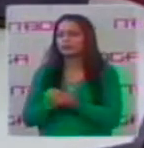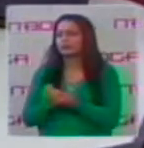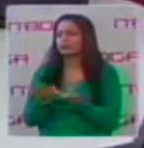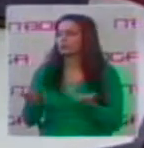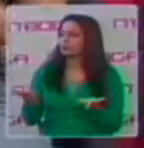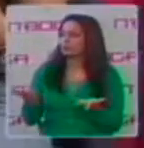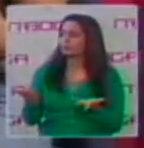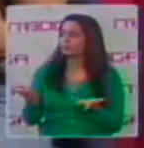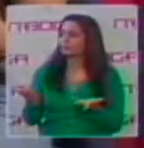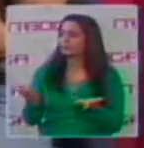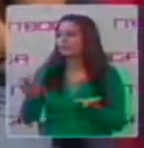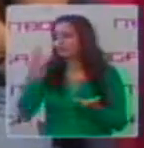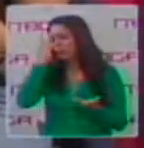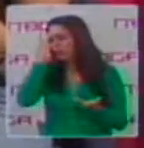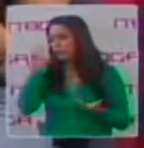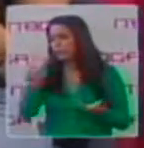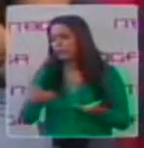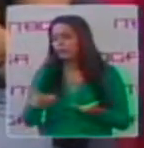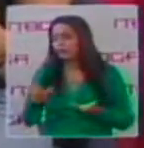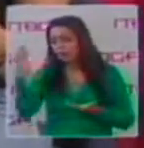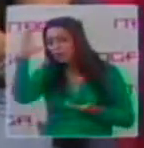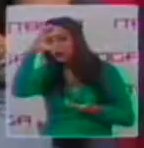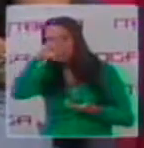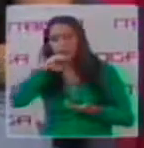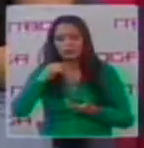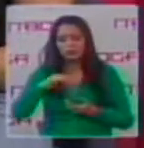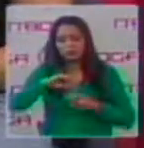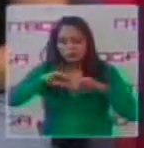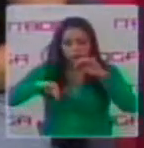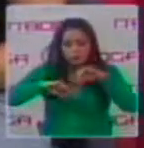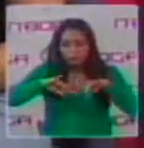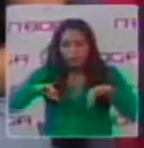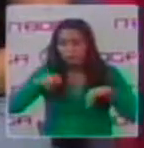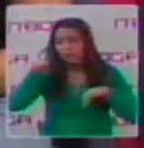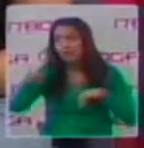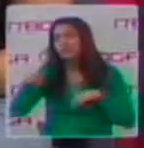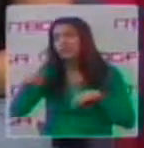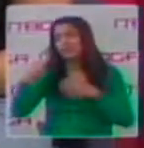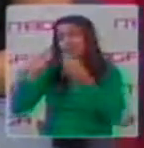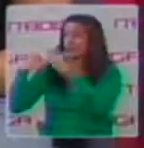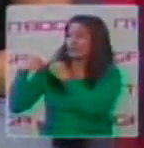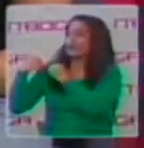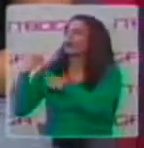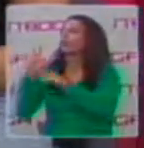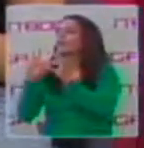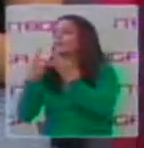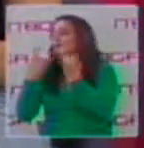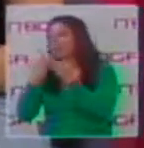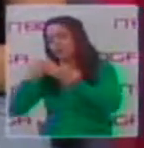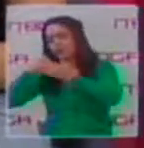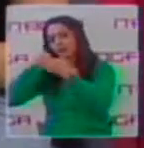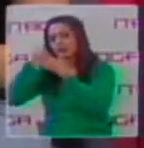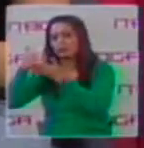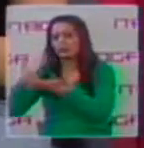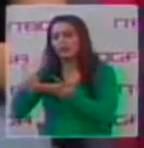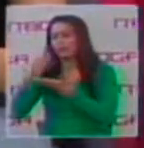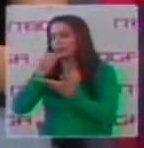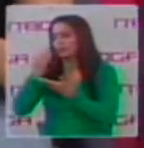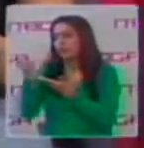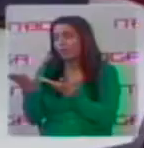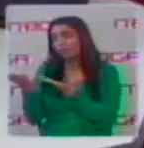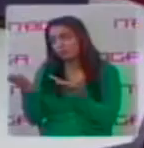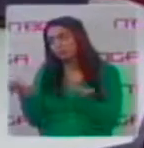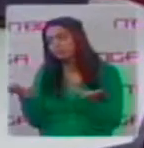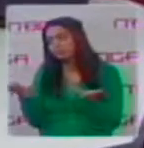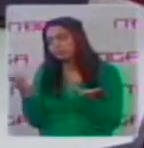porque detrás de la actividad que él está realizando está una familia que subsiste de esto. Entonces, eso es lo que queremos.